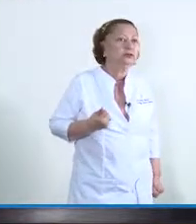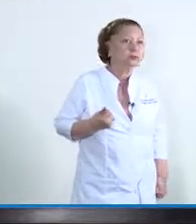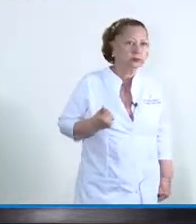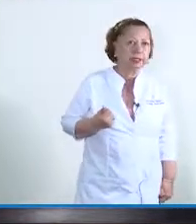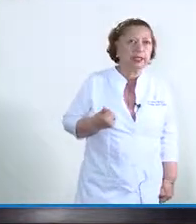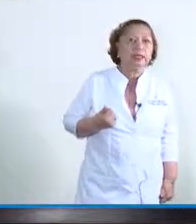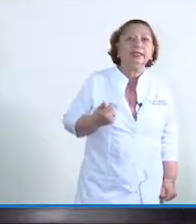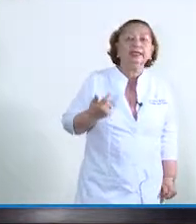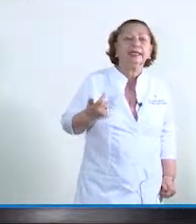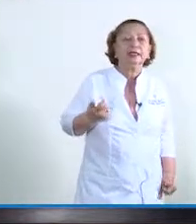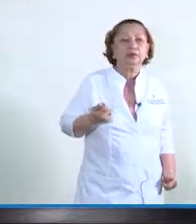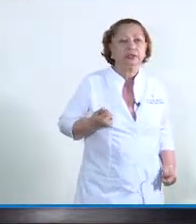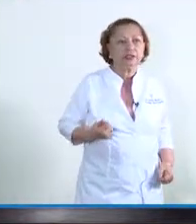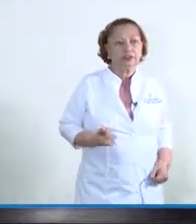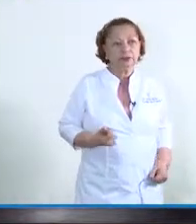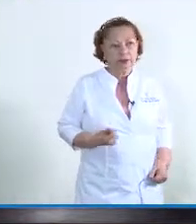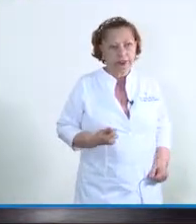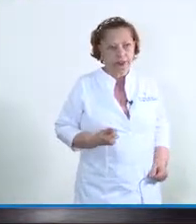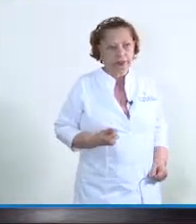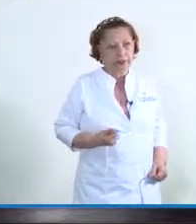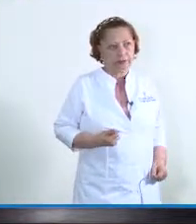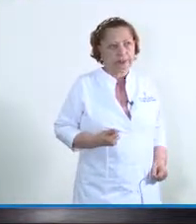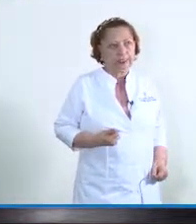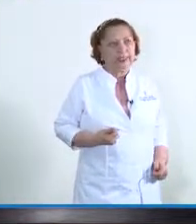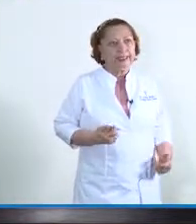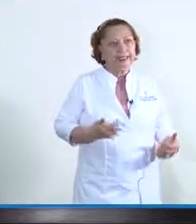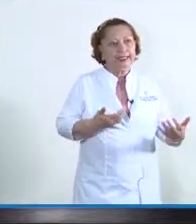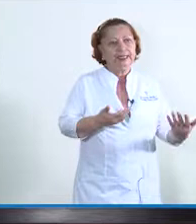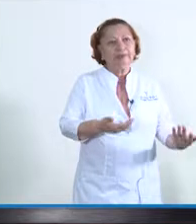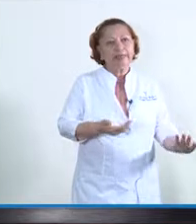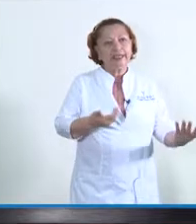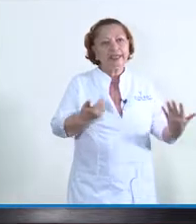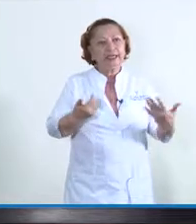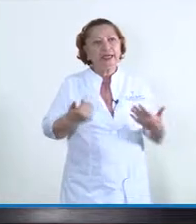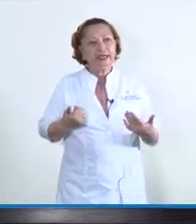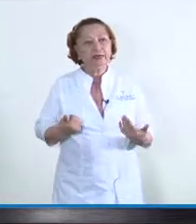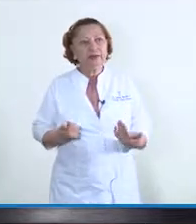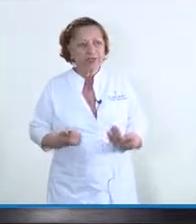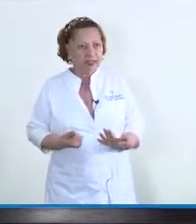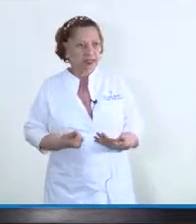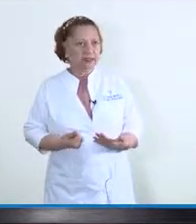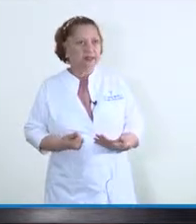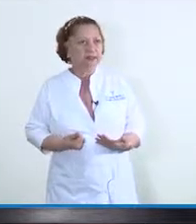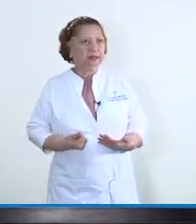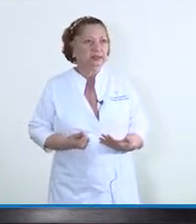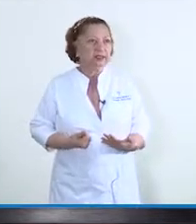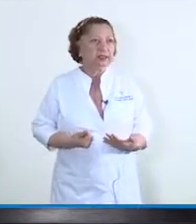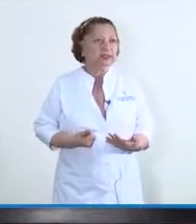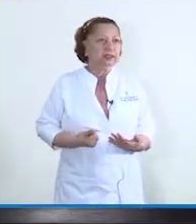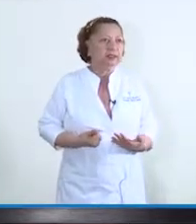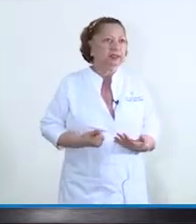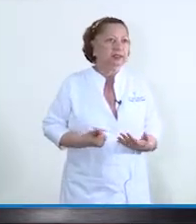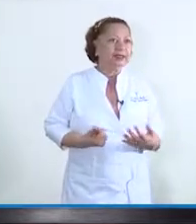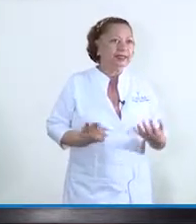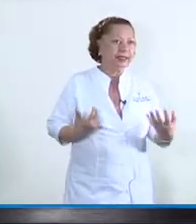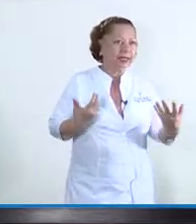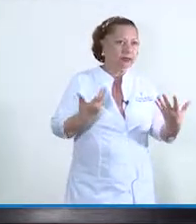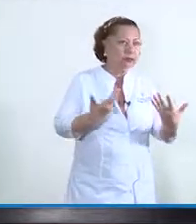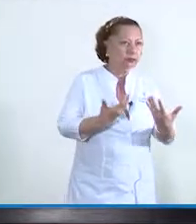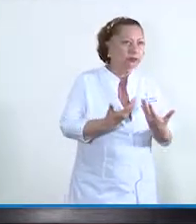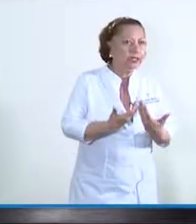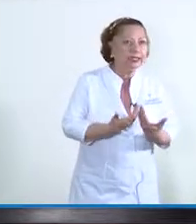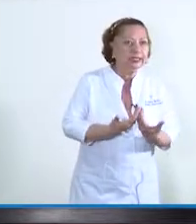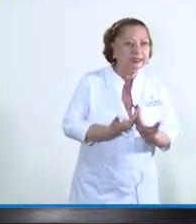acorde a su cultura. ¿Qué queremos decir con esto? Que de la experiencia vivida,